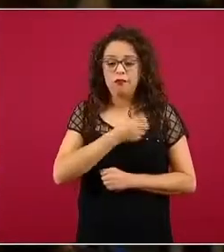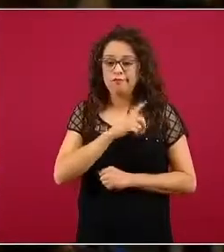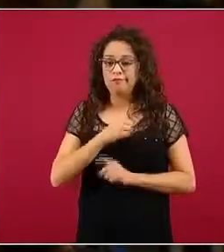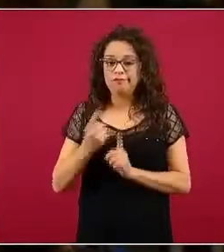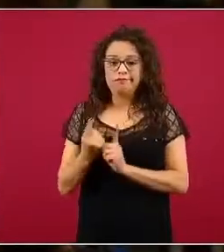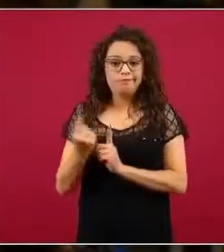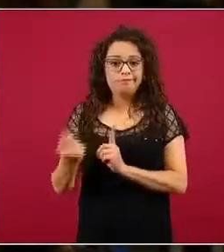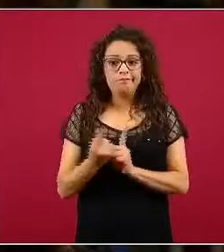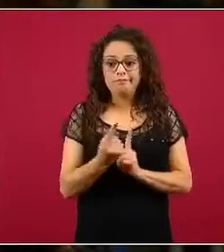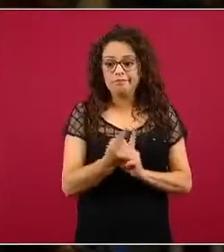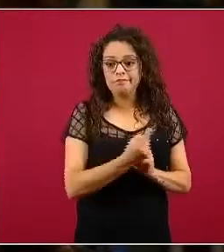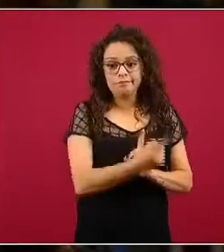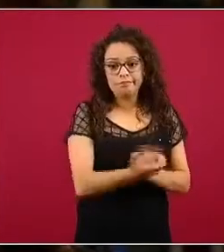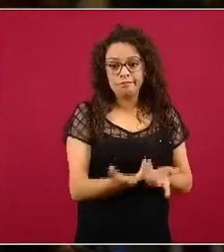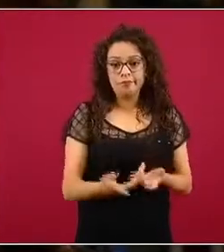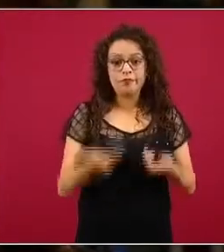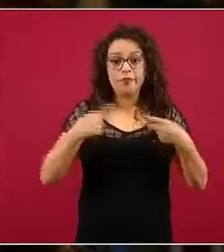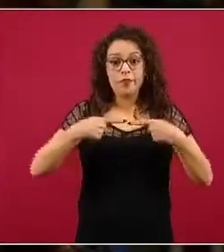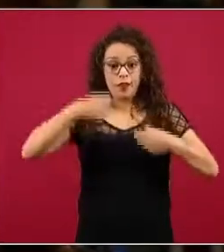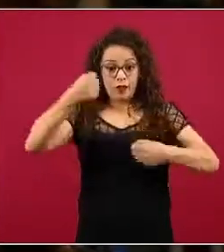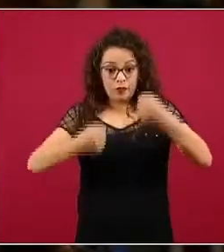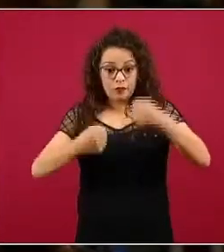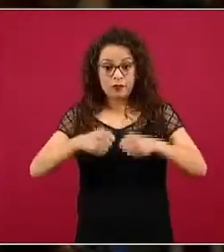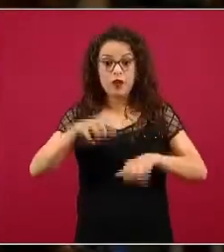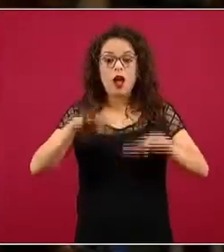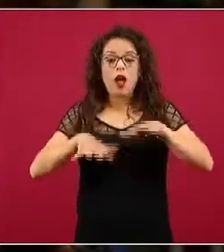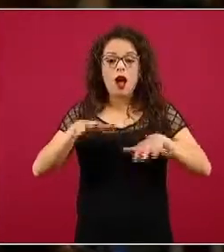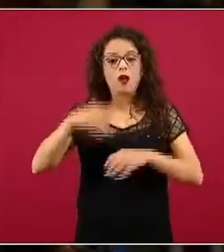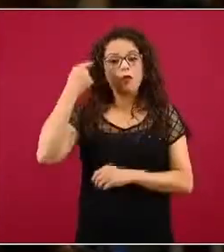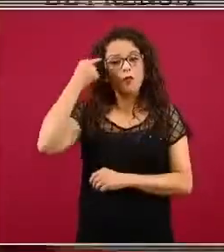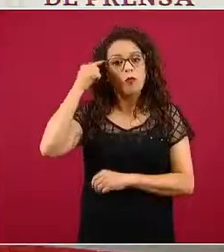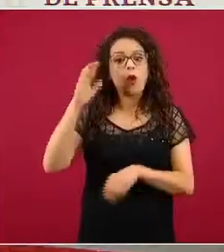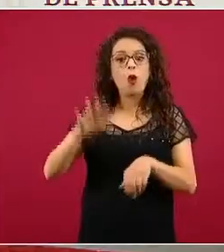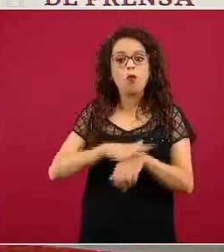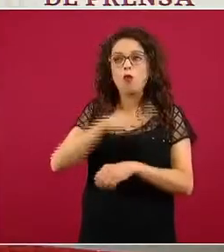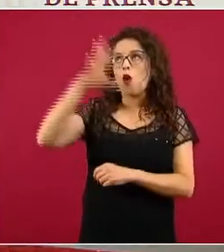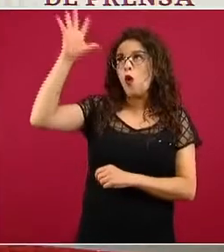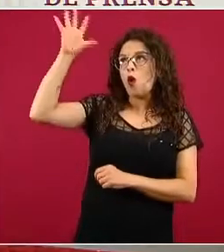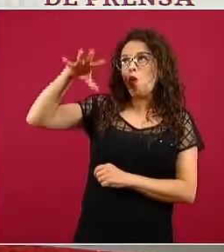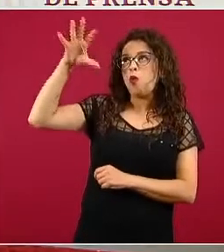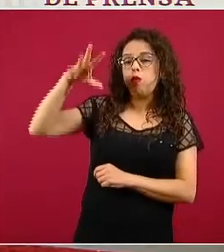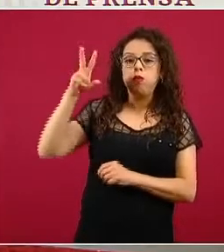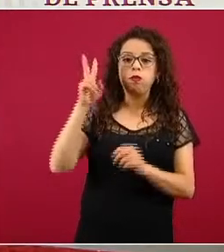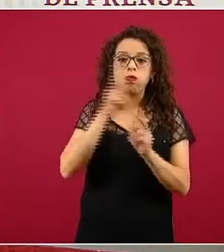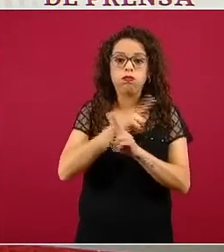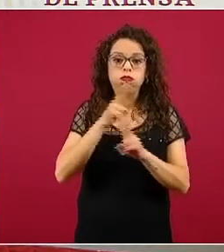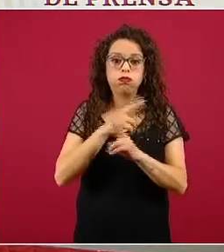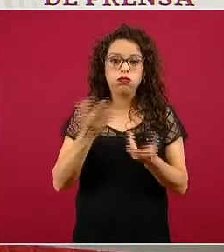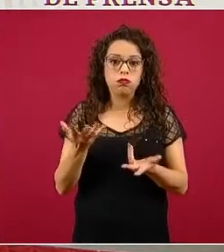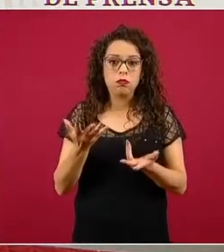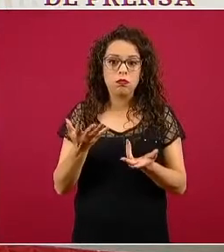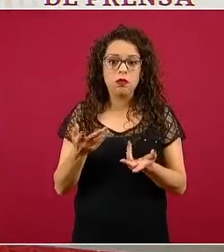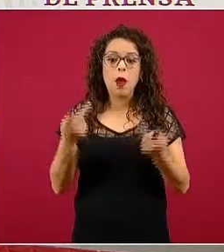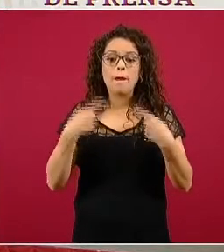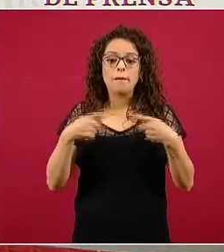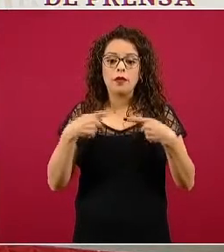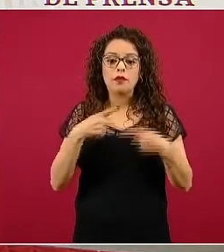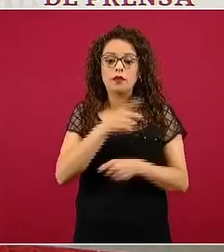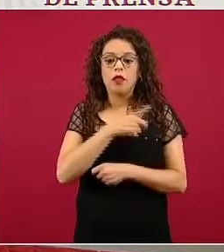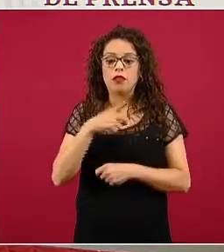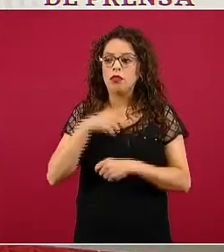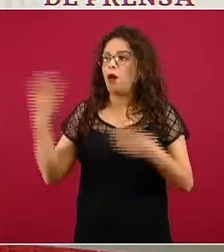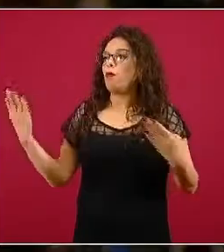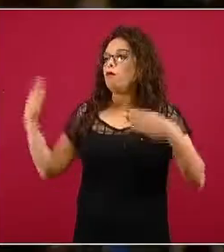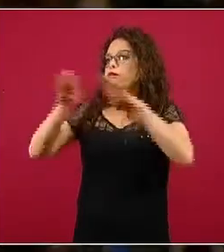Los operadores a veces se enojan porque traen encendido el aire acondicionado y obligan a la gente a que cierre las ventanas.